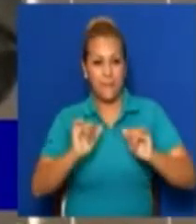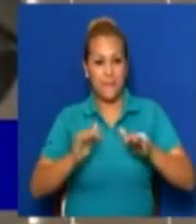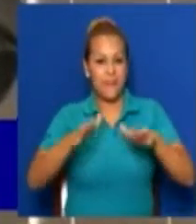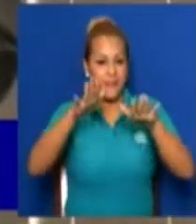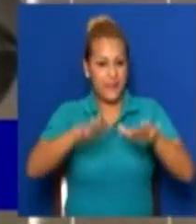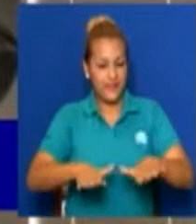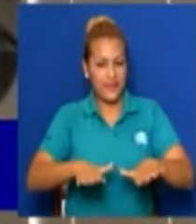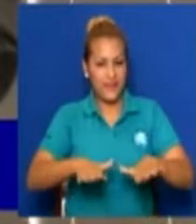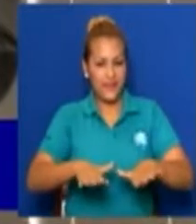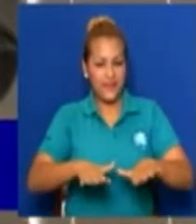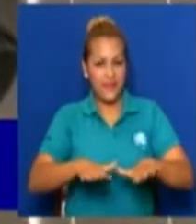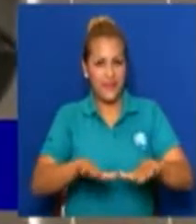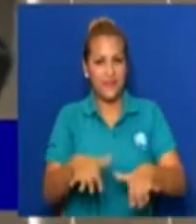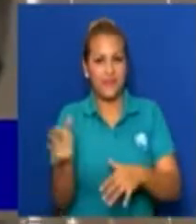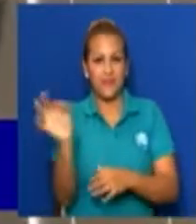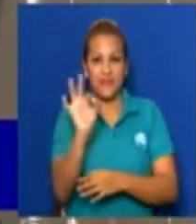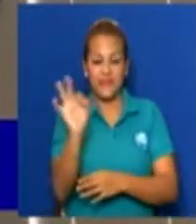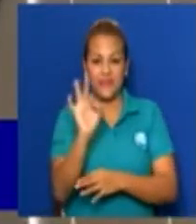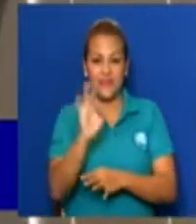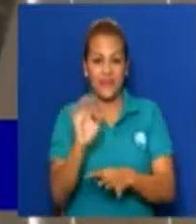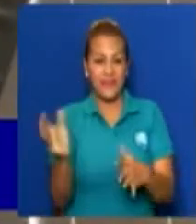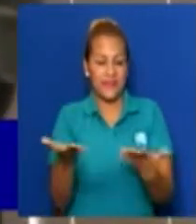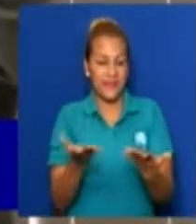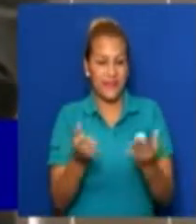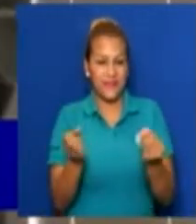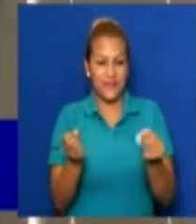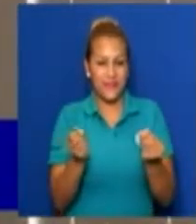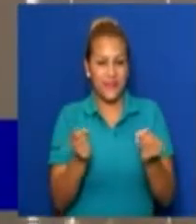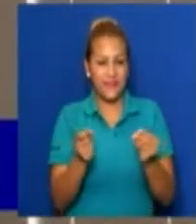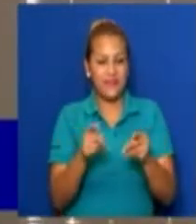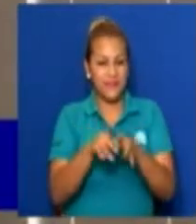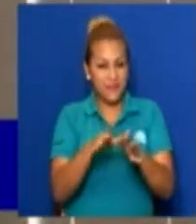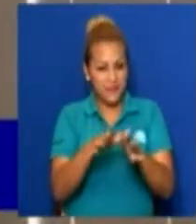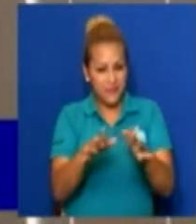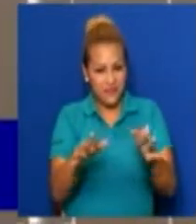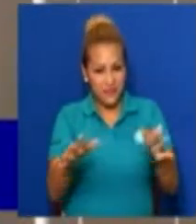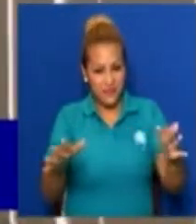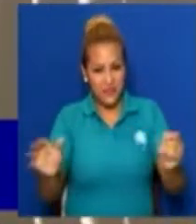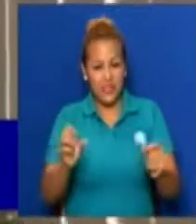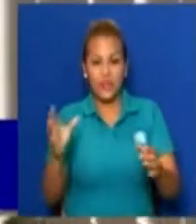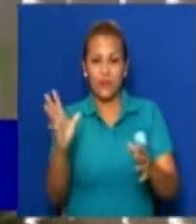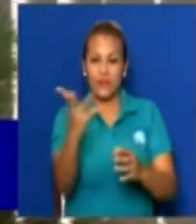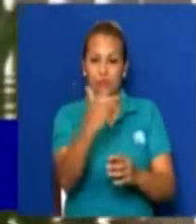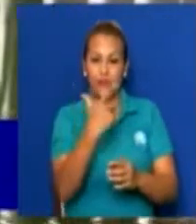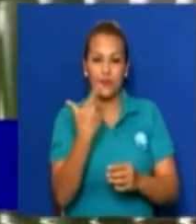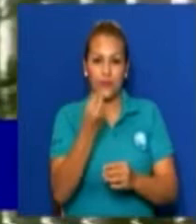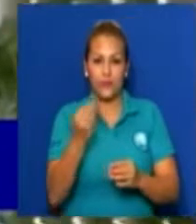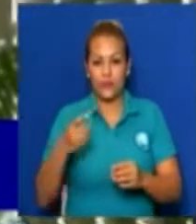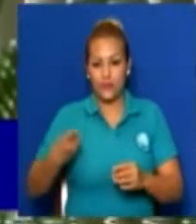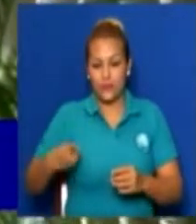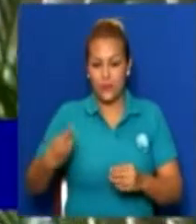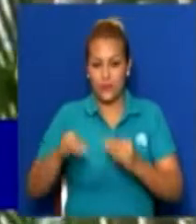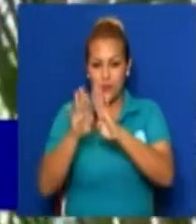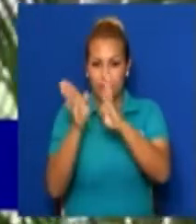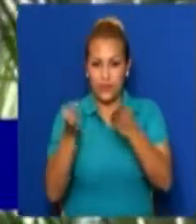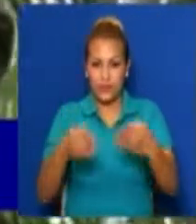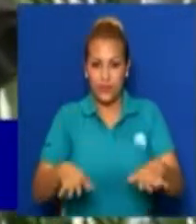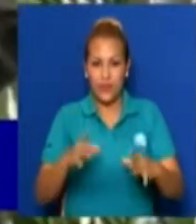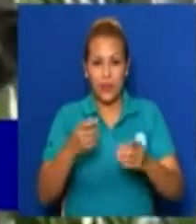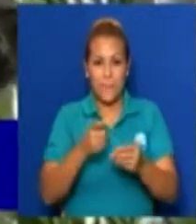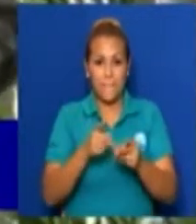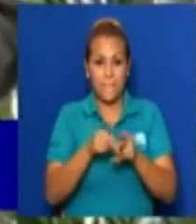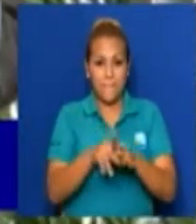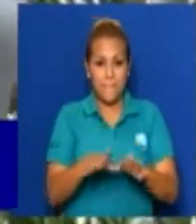forma transversal los derechos de las mujeres. En el Plan Nacional de Desarrollo